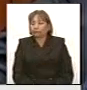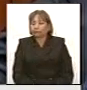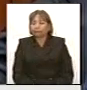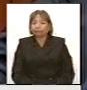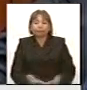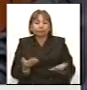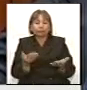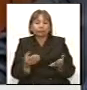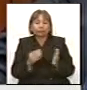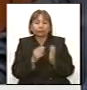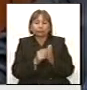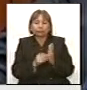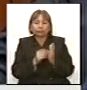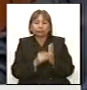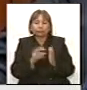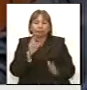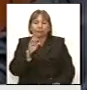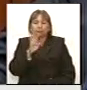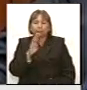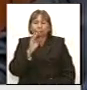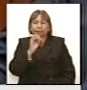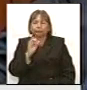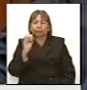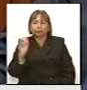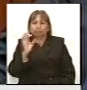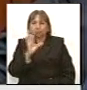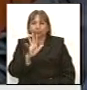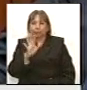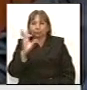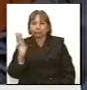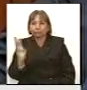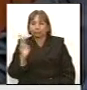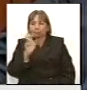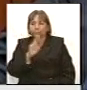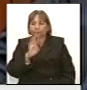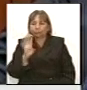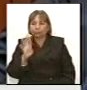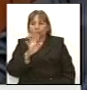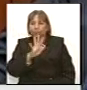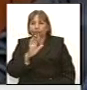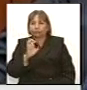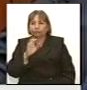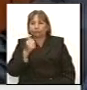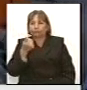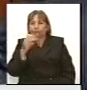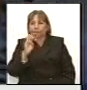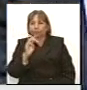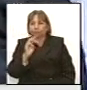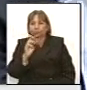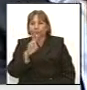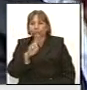cuyos códigos unificados son el 2407-756, 2400-516,